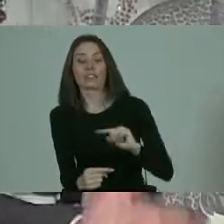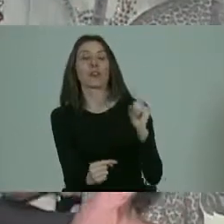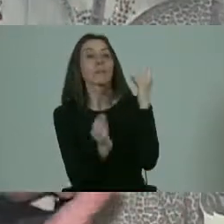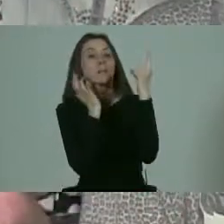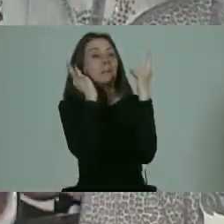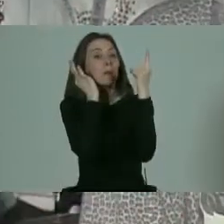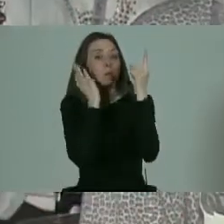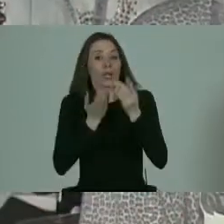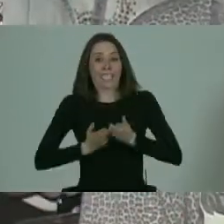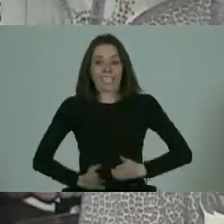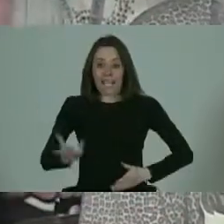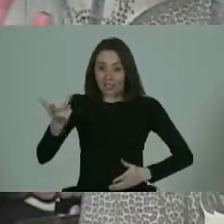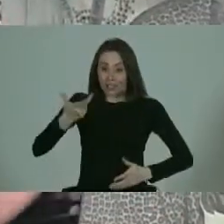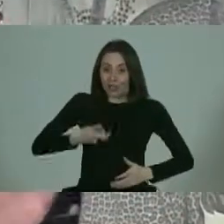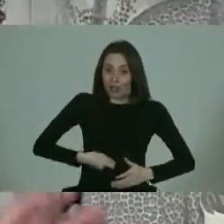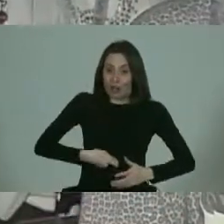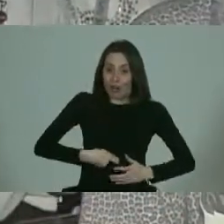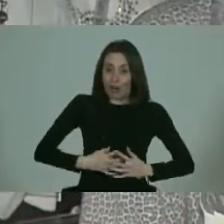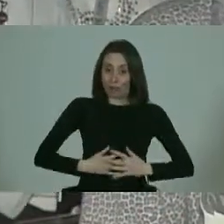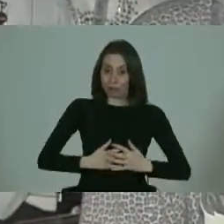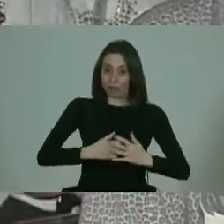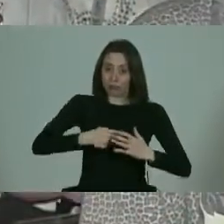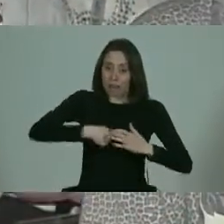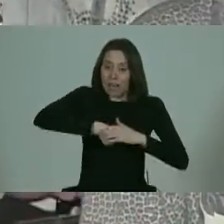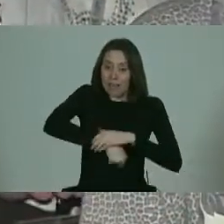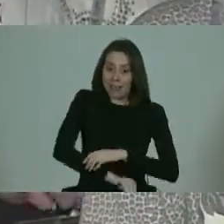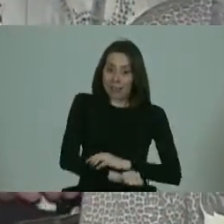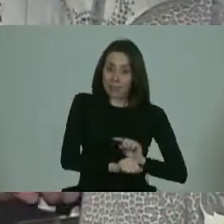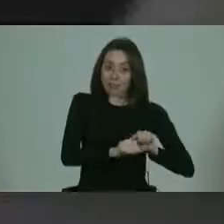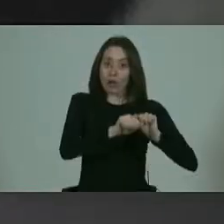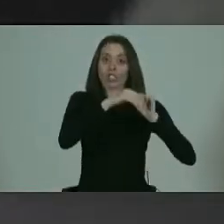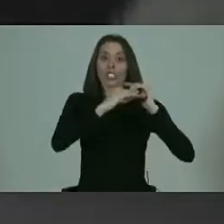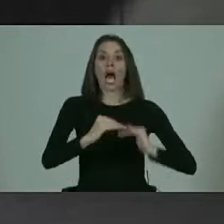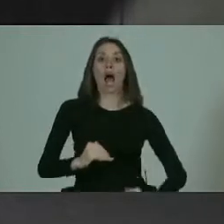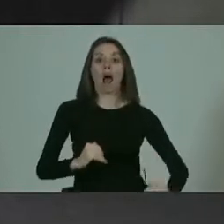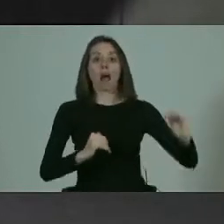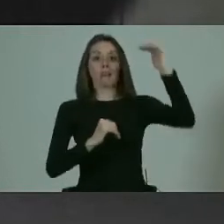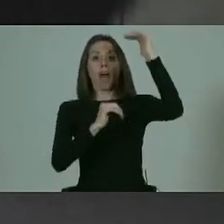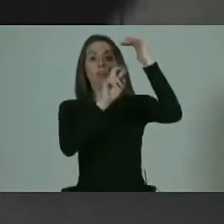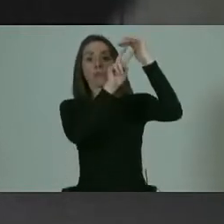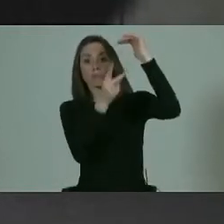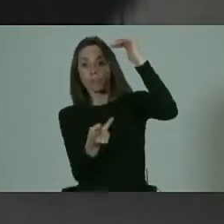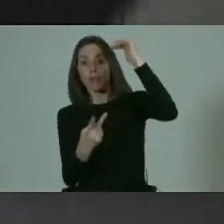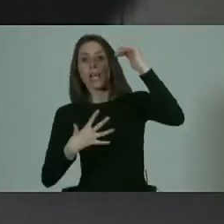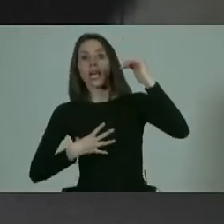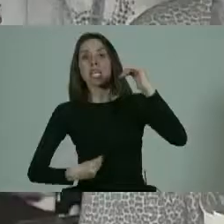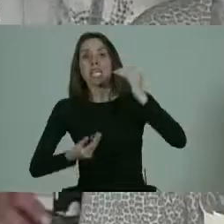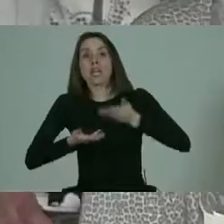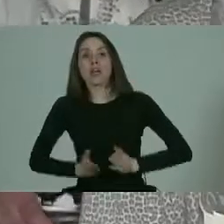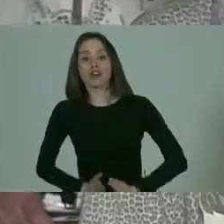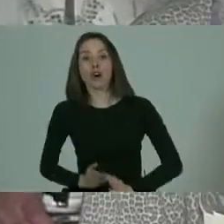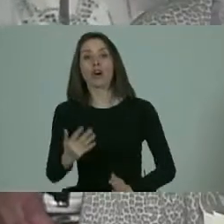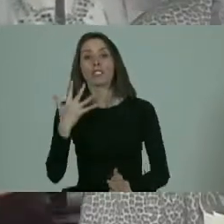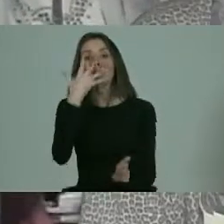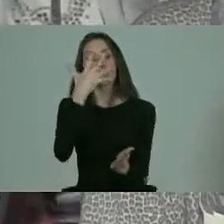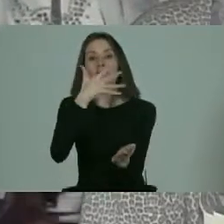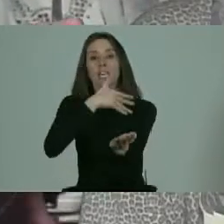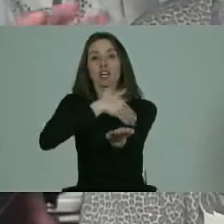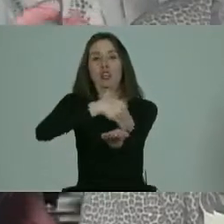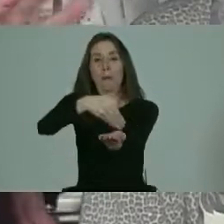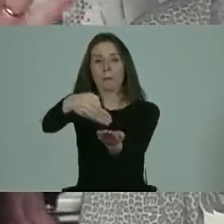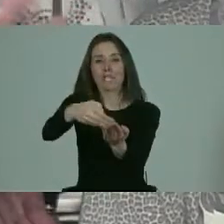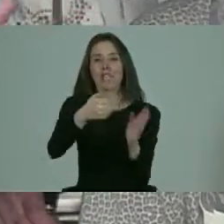tienen su hijo estamos hablando estamos hablando de una tecnología han nacido 5 millones